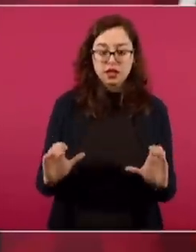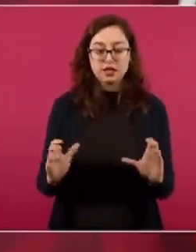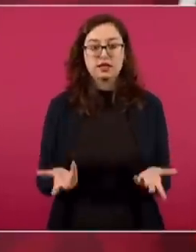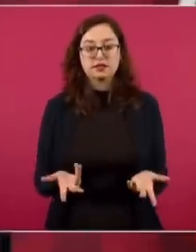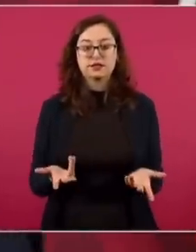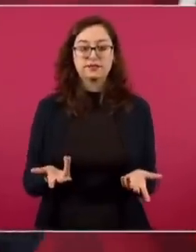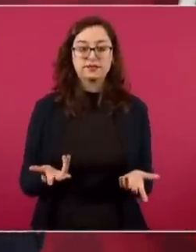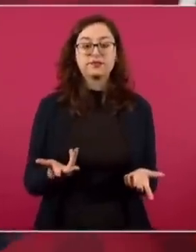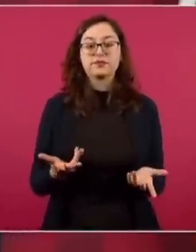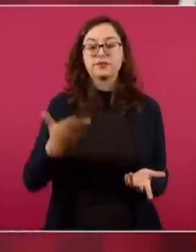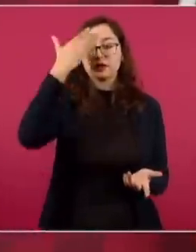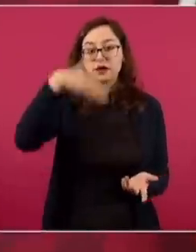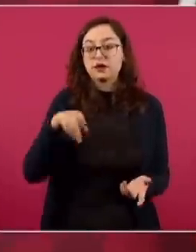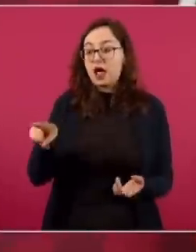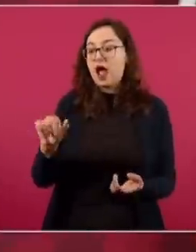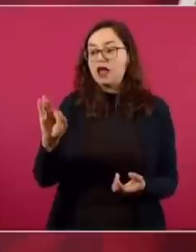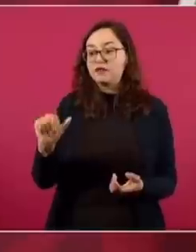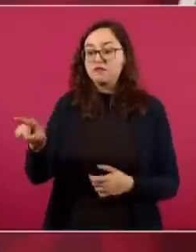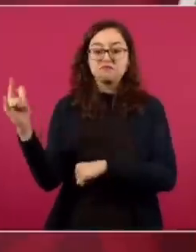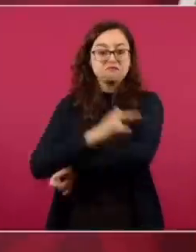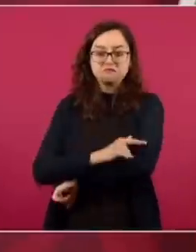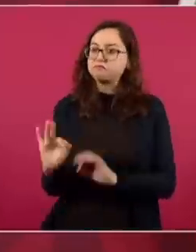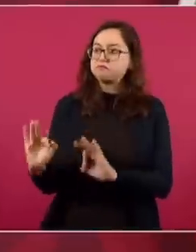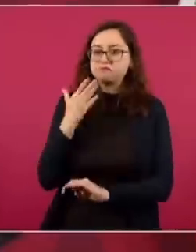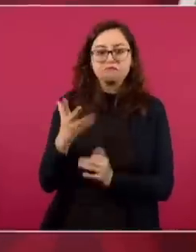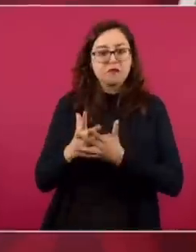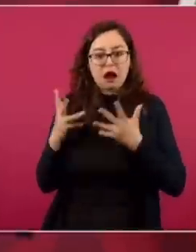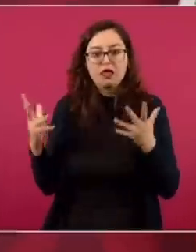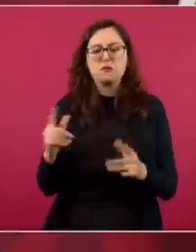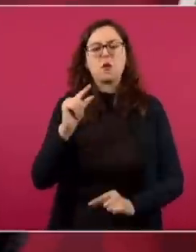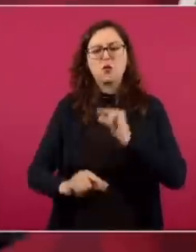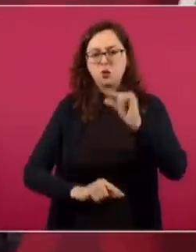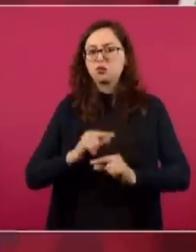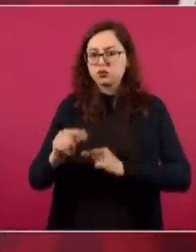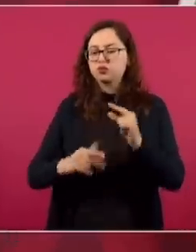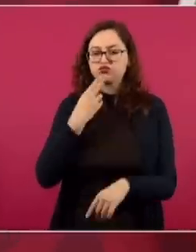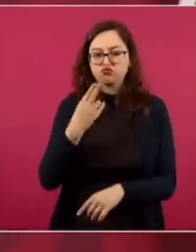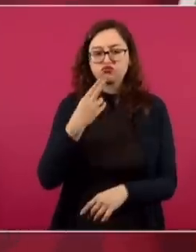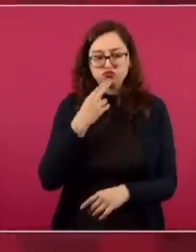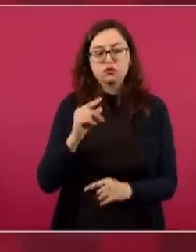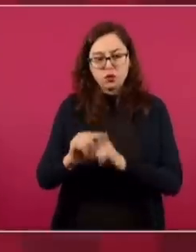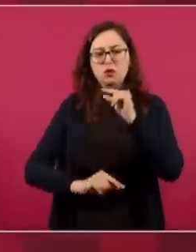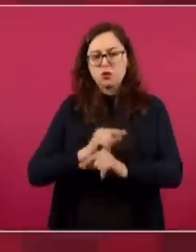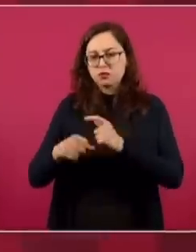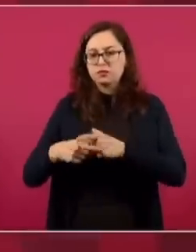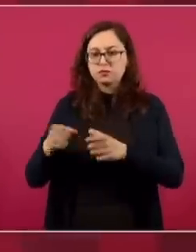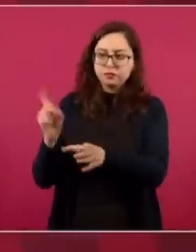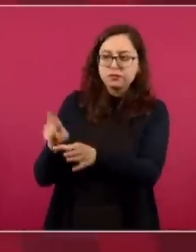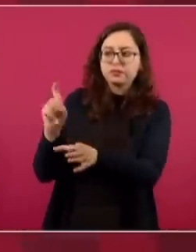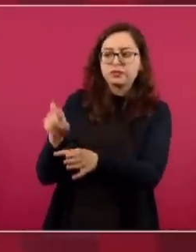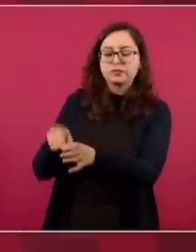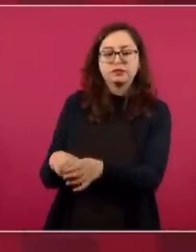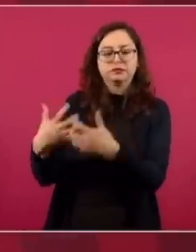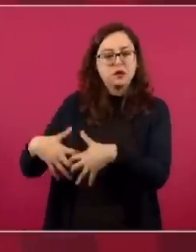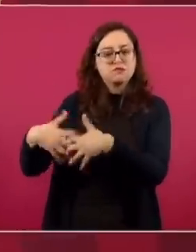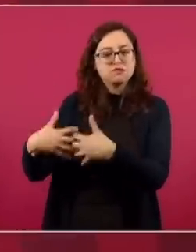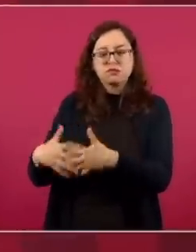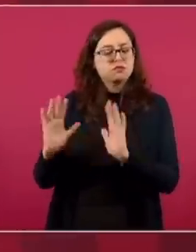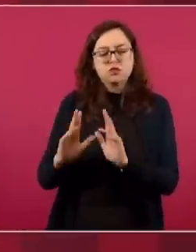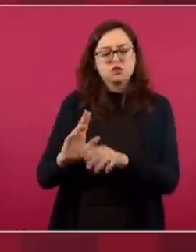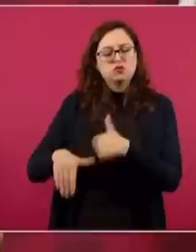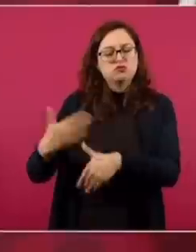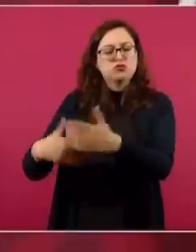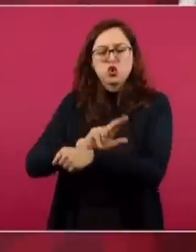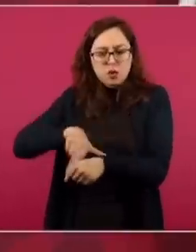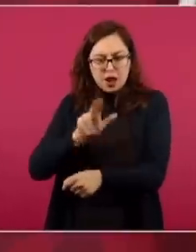que el aeropuerto Felipe Ángeles es un gran aeropuerto y que se tiene que ir usando de manera natural.